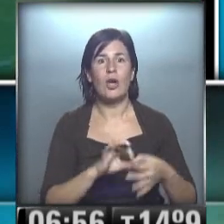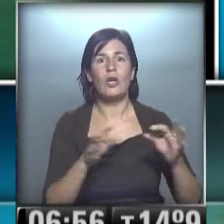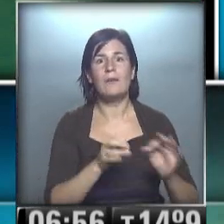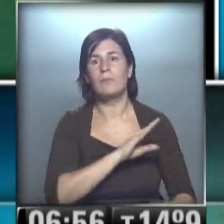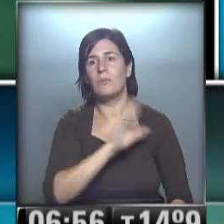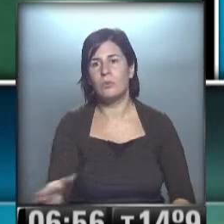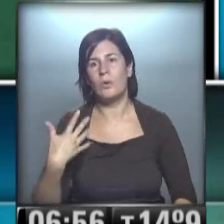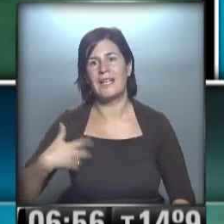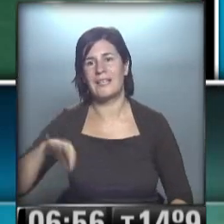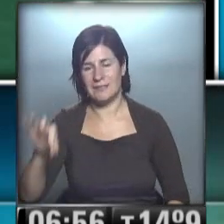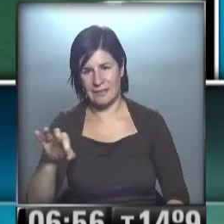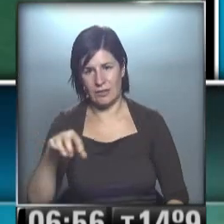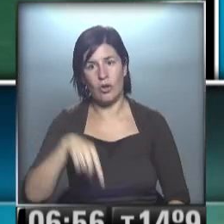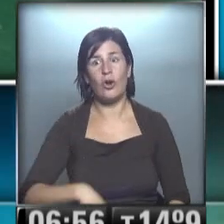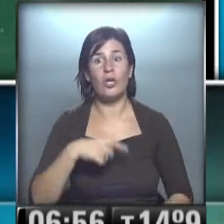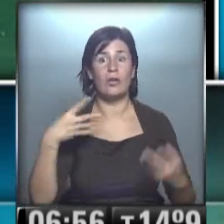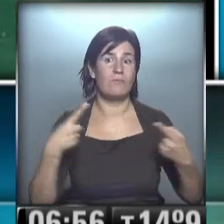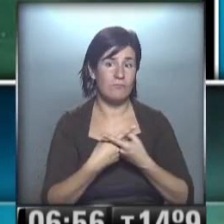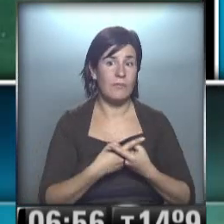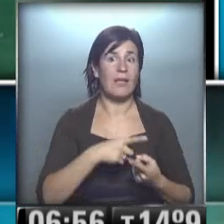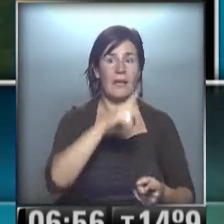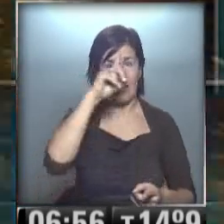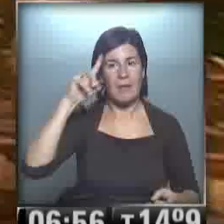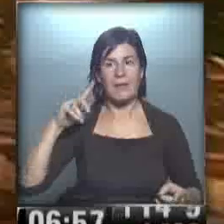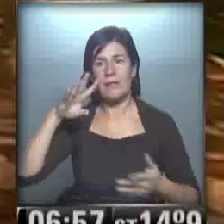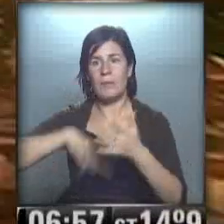final de la Copa del Rey. En instantes, en Visión 7 mañana.